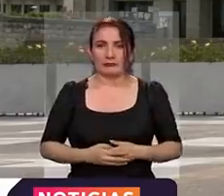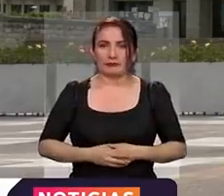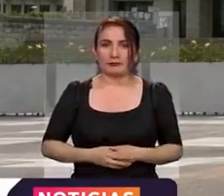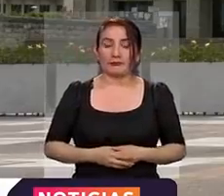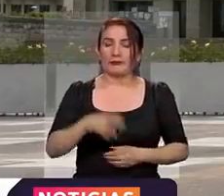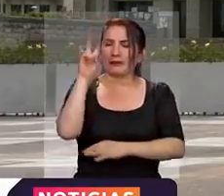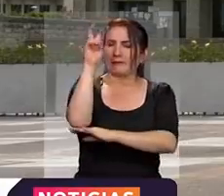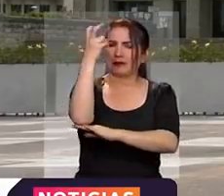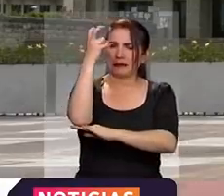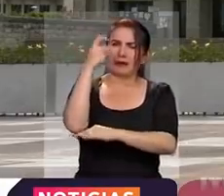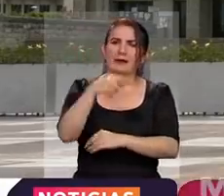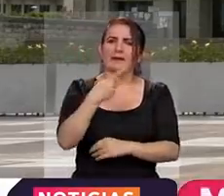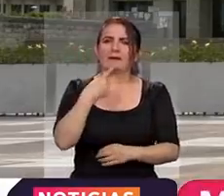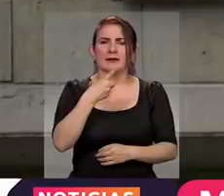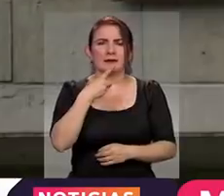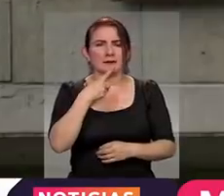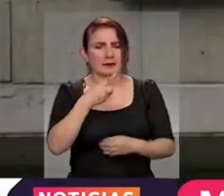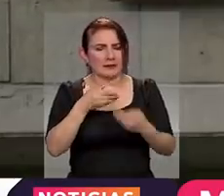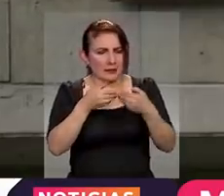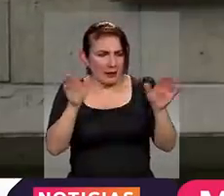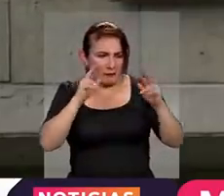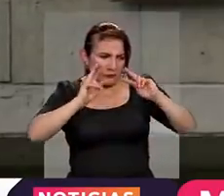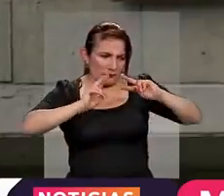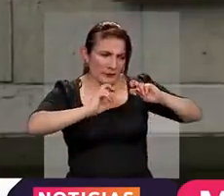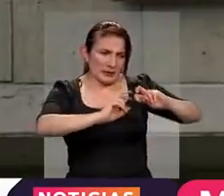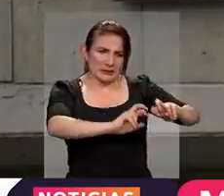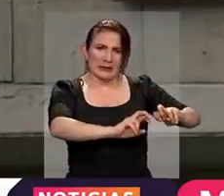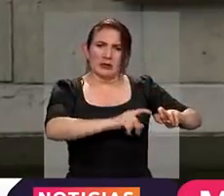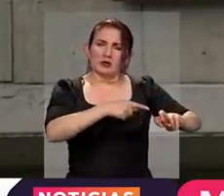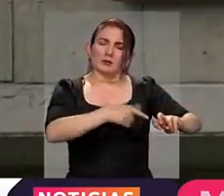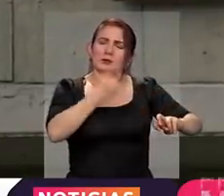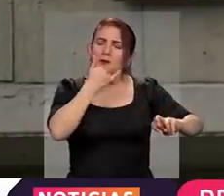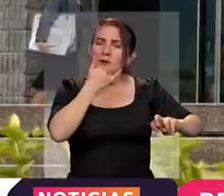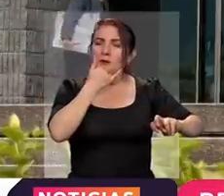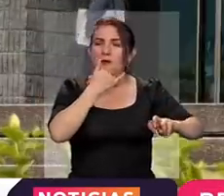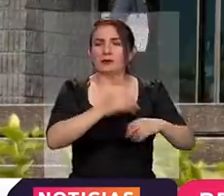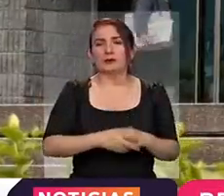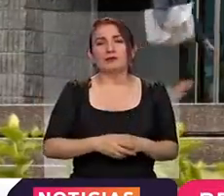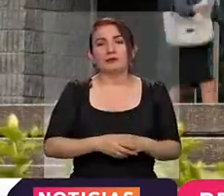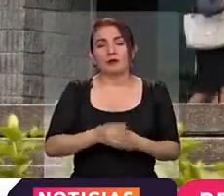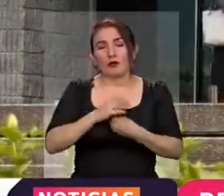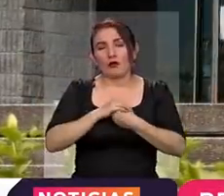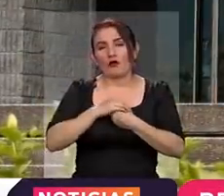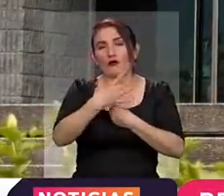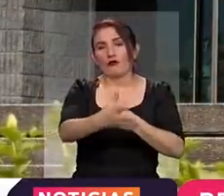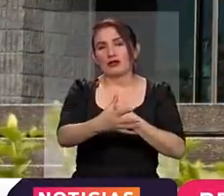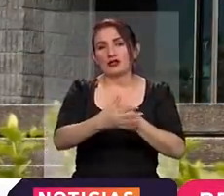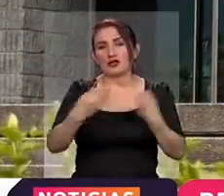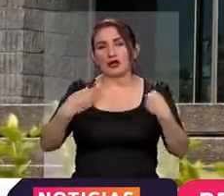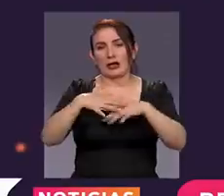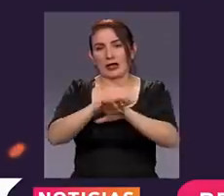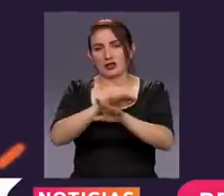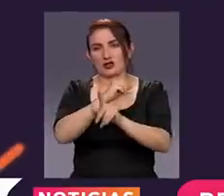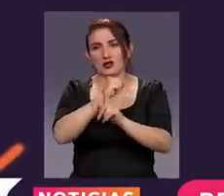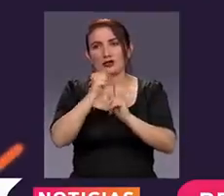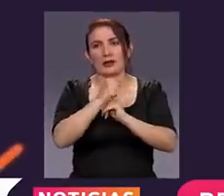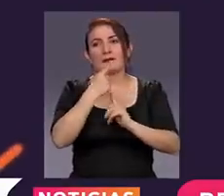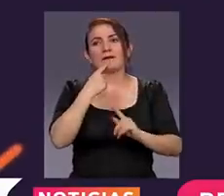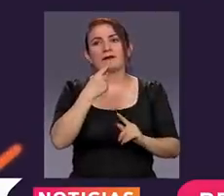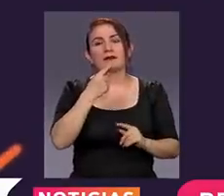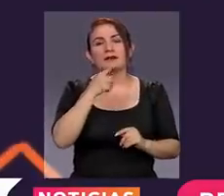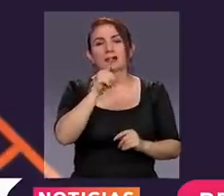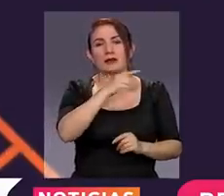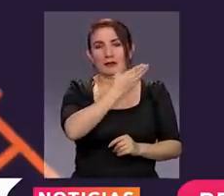La Fiscalía General de la Nación ya abrió una investigación preliminar en relación con la confesión hecha a través de redes sociales por